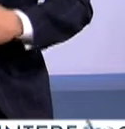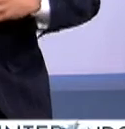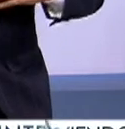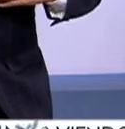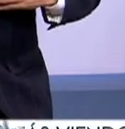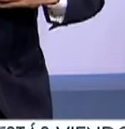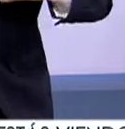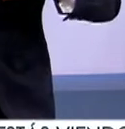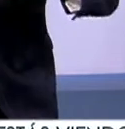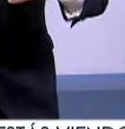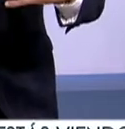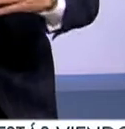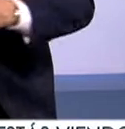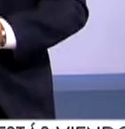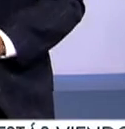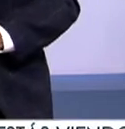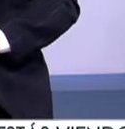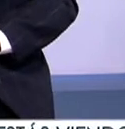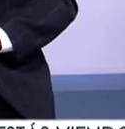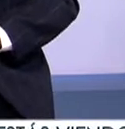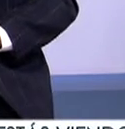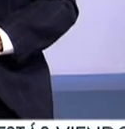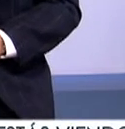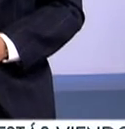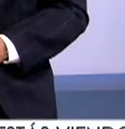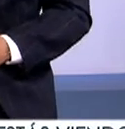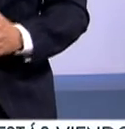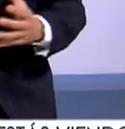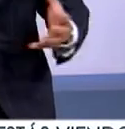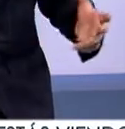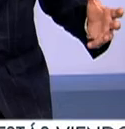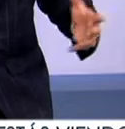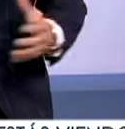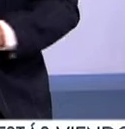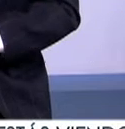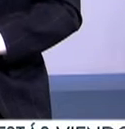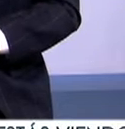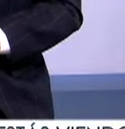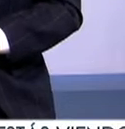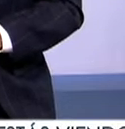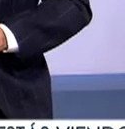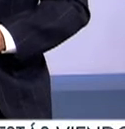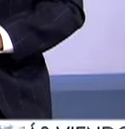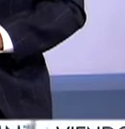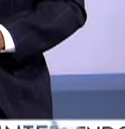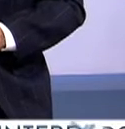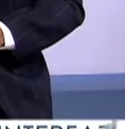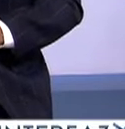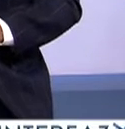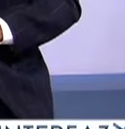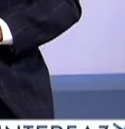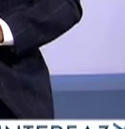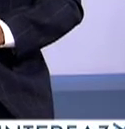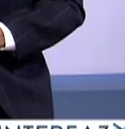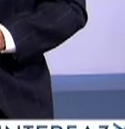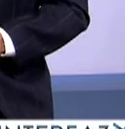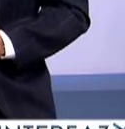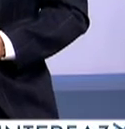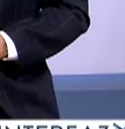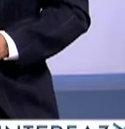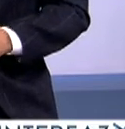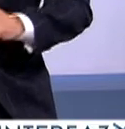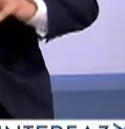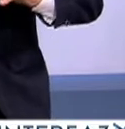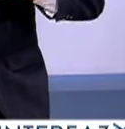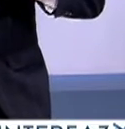funcionar para un proceso científico dentro de las universidades. Por fortuna, existe ya en la Universidad Nacional Autónoma de México,